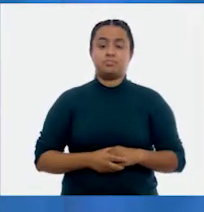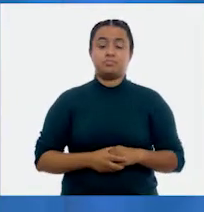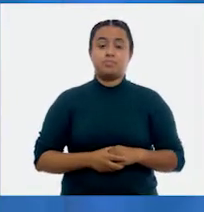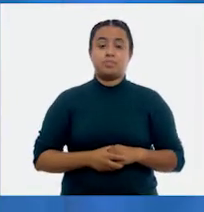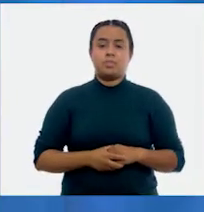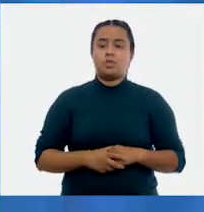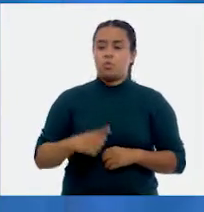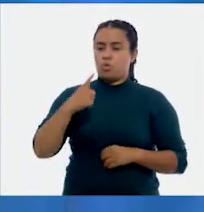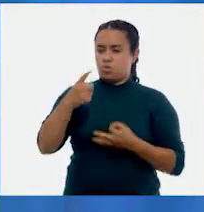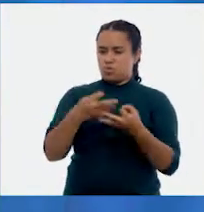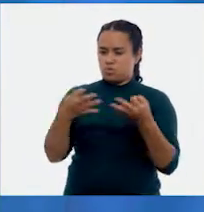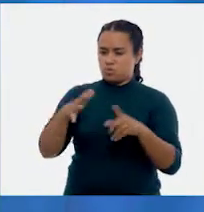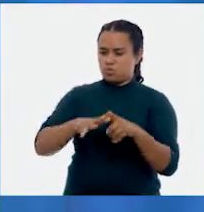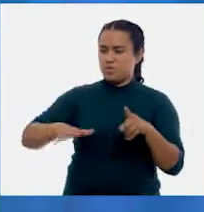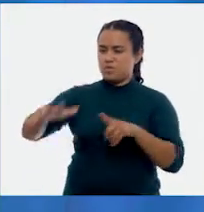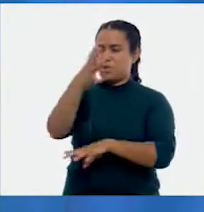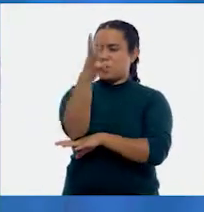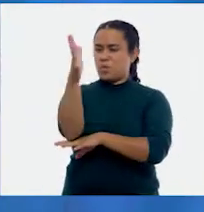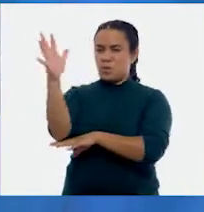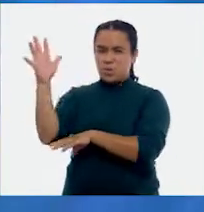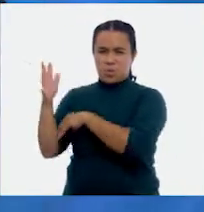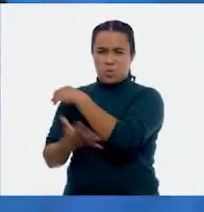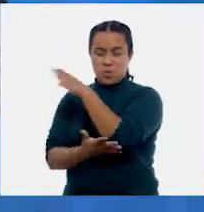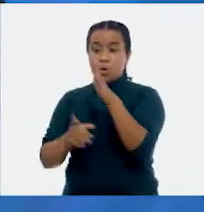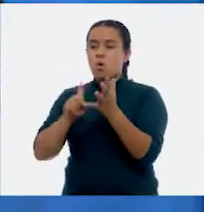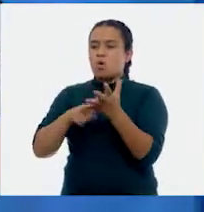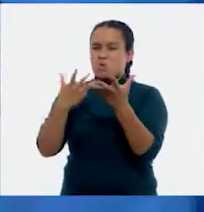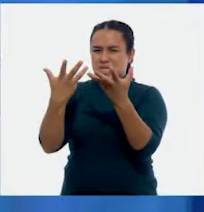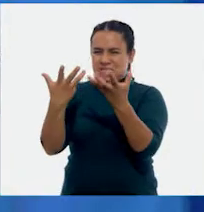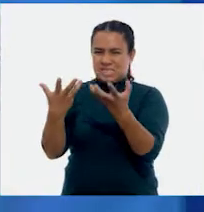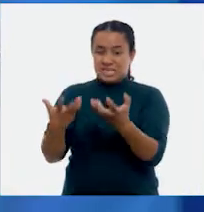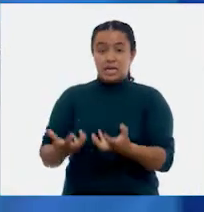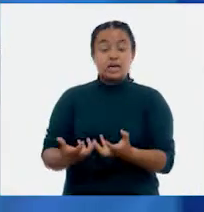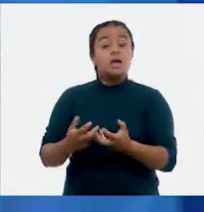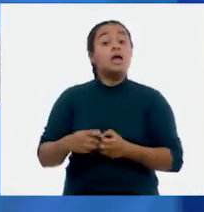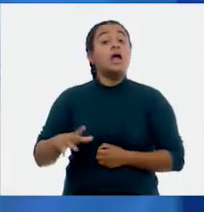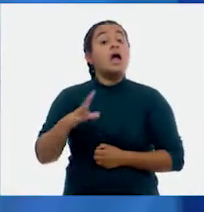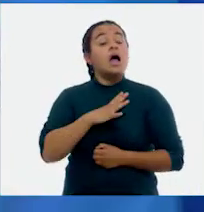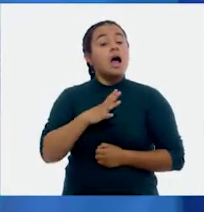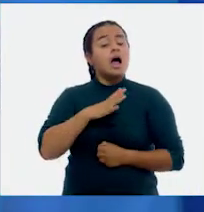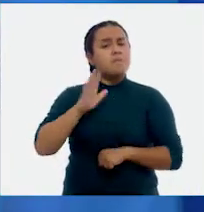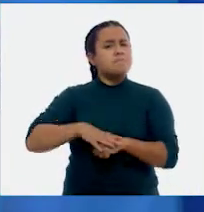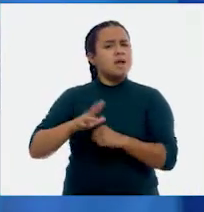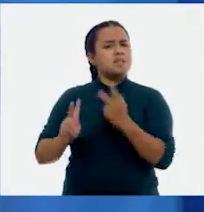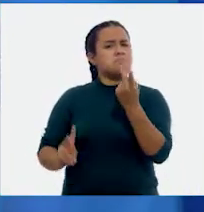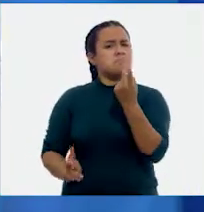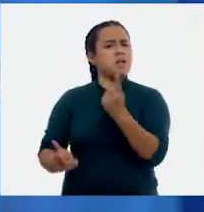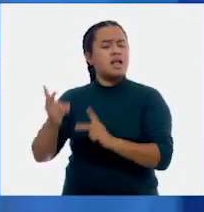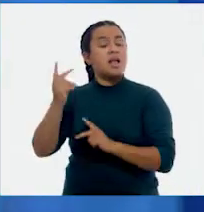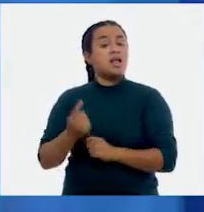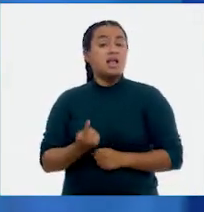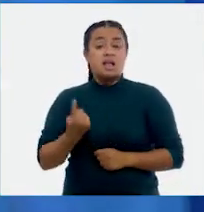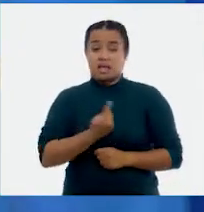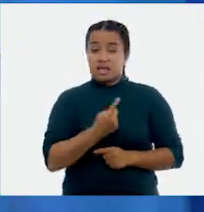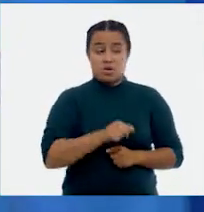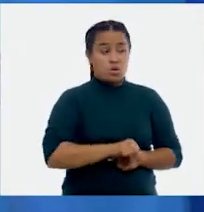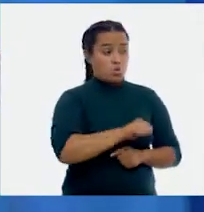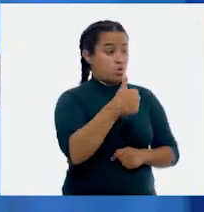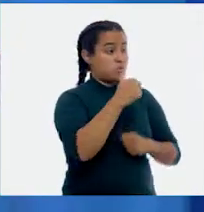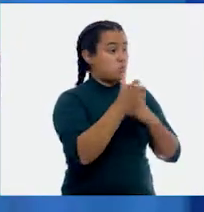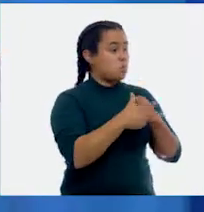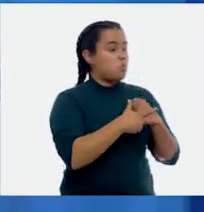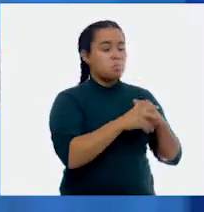sola hectárea del bosque tropical o selva húmeda hay más especies de plantas que en toda